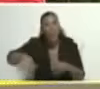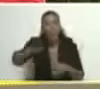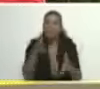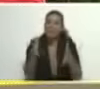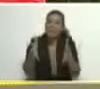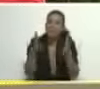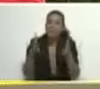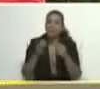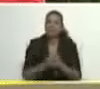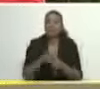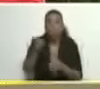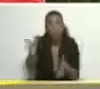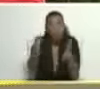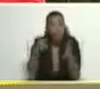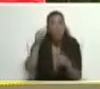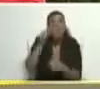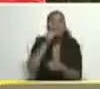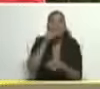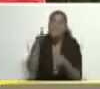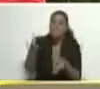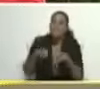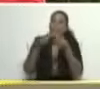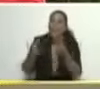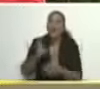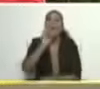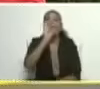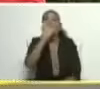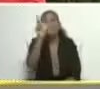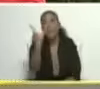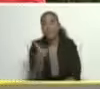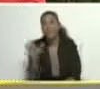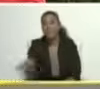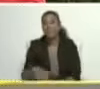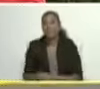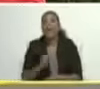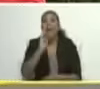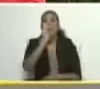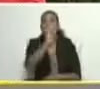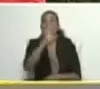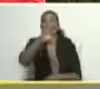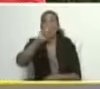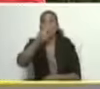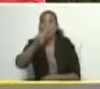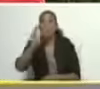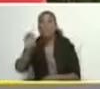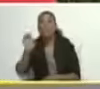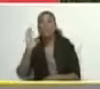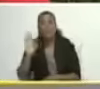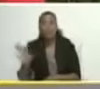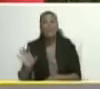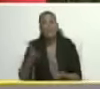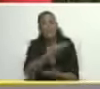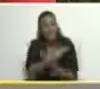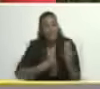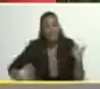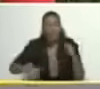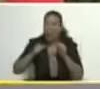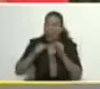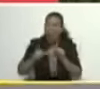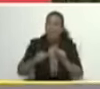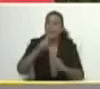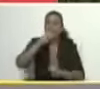Venezuela, la victoria será para el PSV y usted va a continuar siendo el presidente de